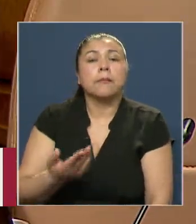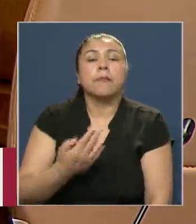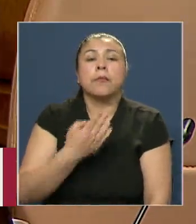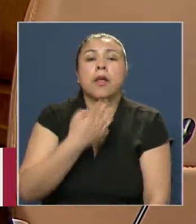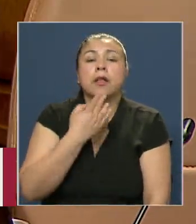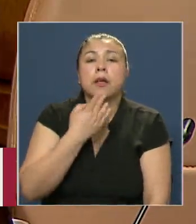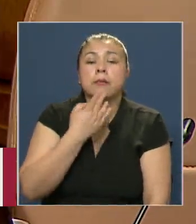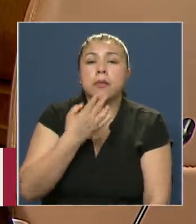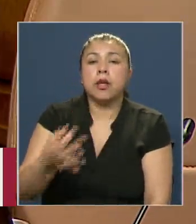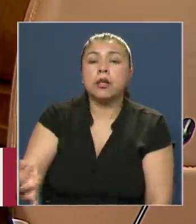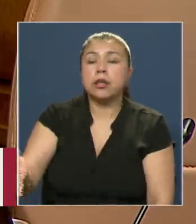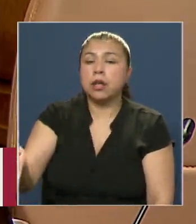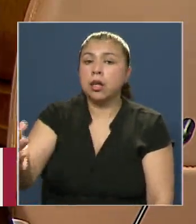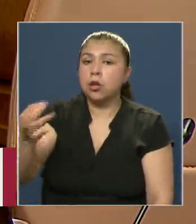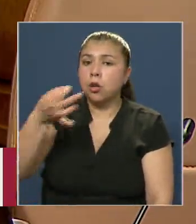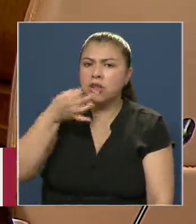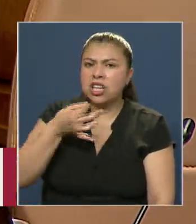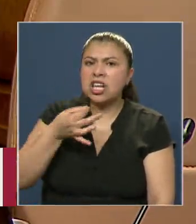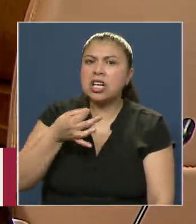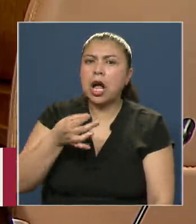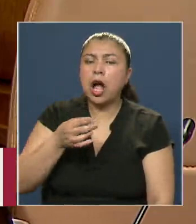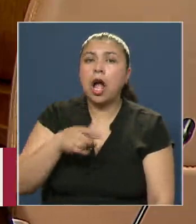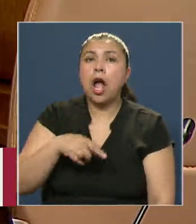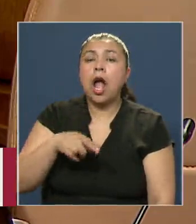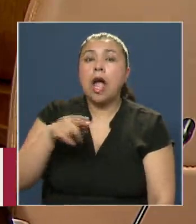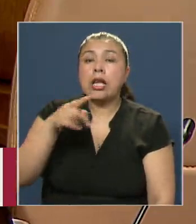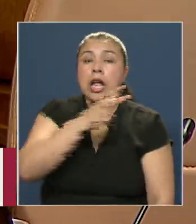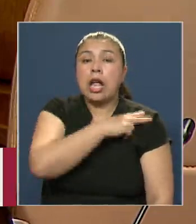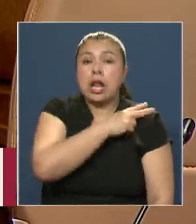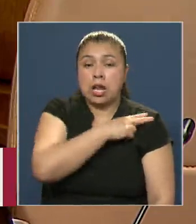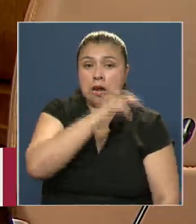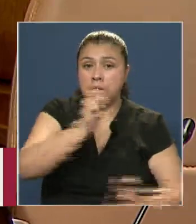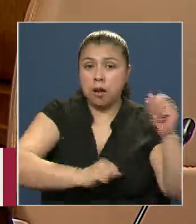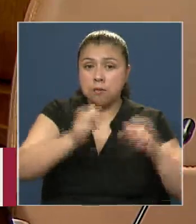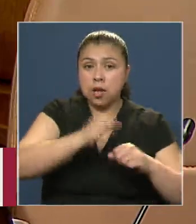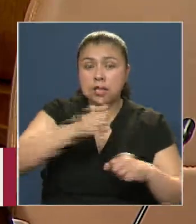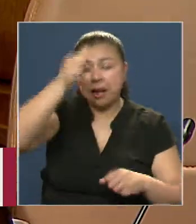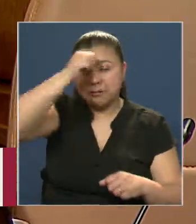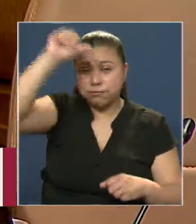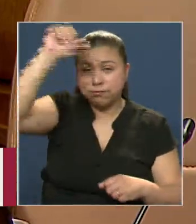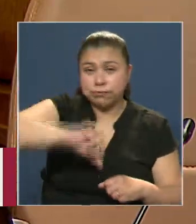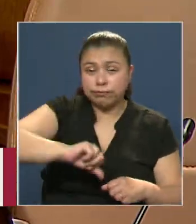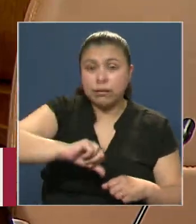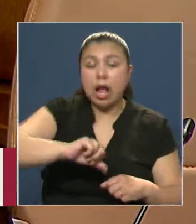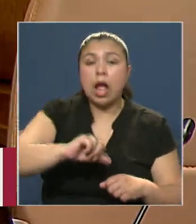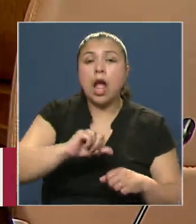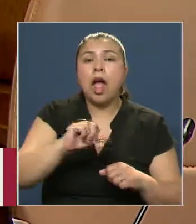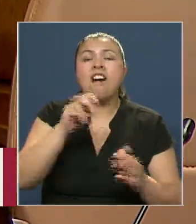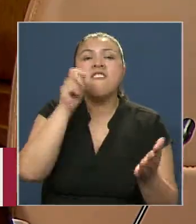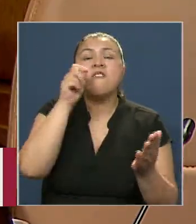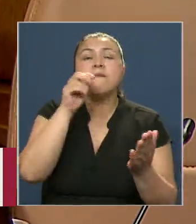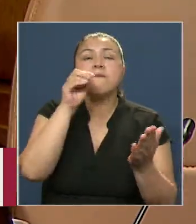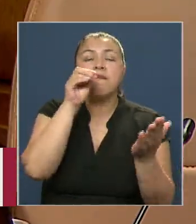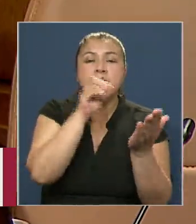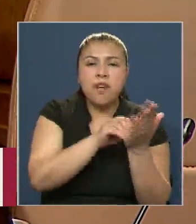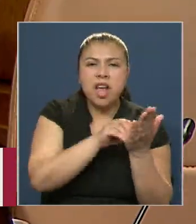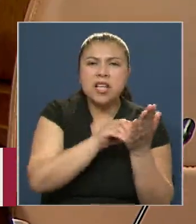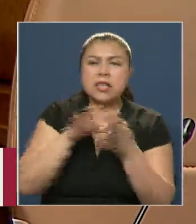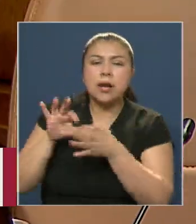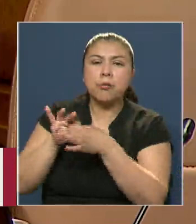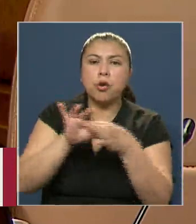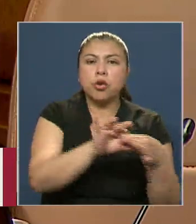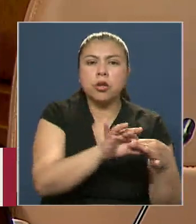puedan indicar si el empleador ha sido sancionado anteriormente por este organismo indicando fechas y razones